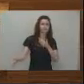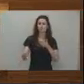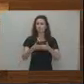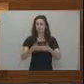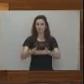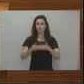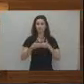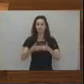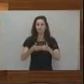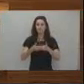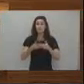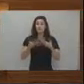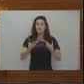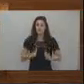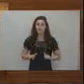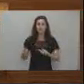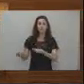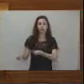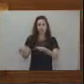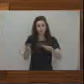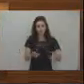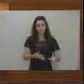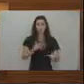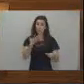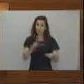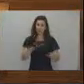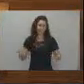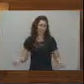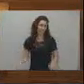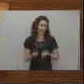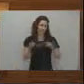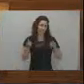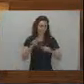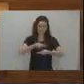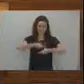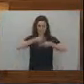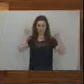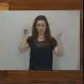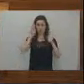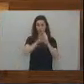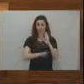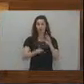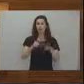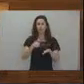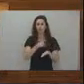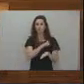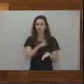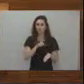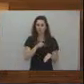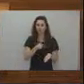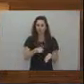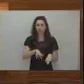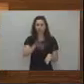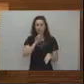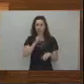esa documentación, de la misma manera que yo esperaba que usted pudiese, porque ya era público, lógicamente, un programa, hacerse público, entendí que esa documentación que usted me daba podía ser